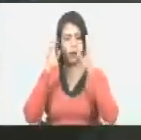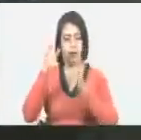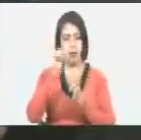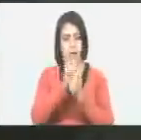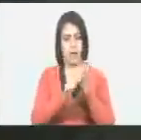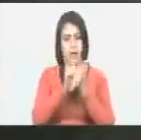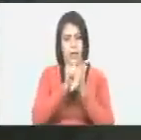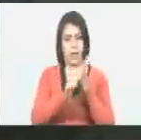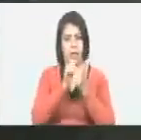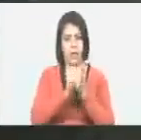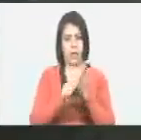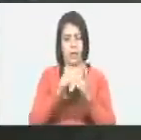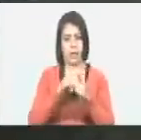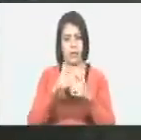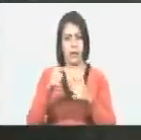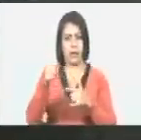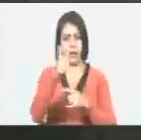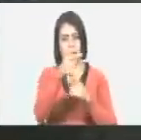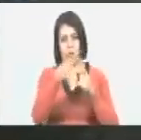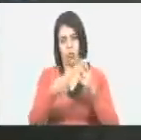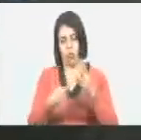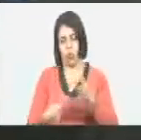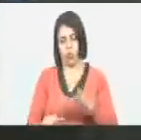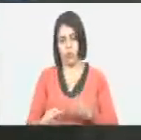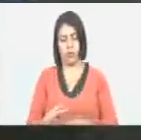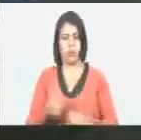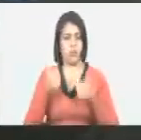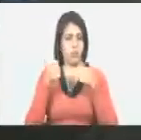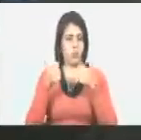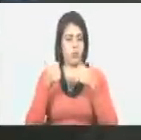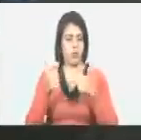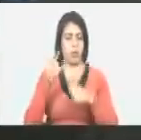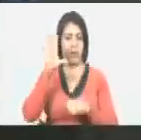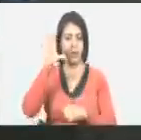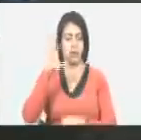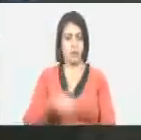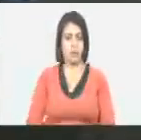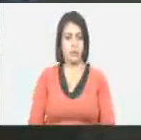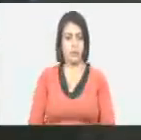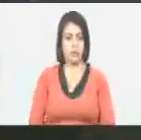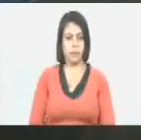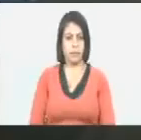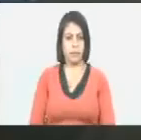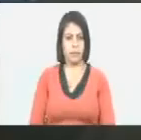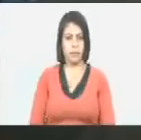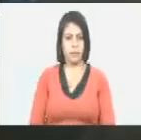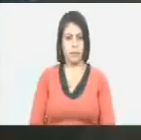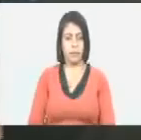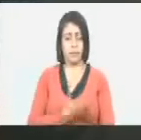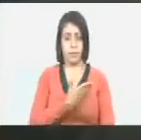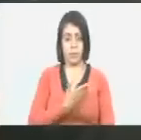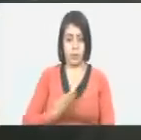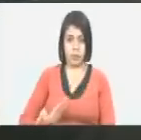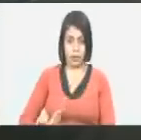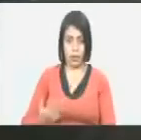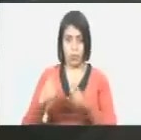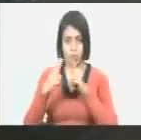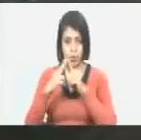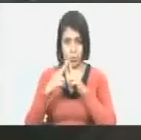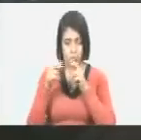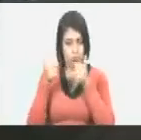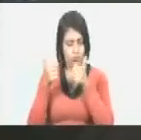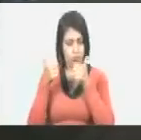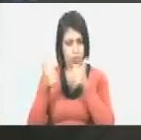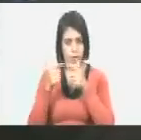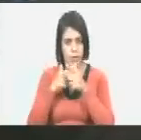rallado de cada una de las cosas buenas para la patria. Por cierto que el presidente lo conoció muy bien,